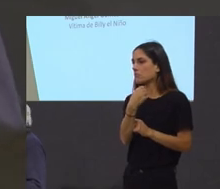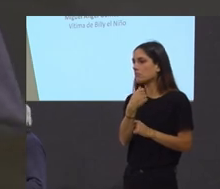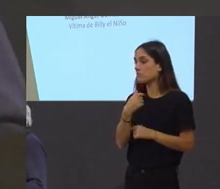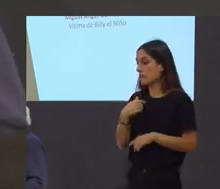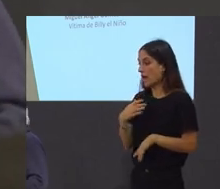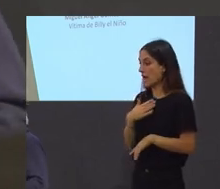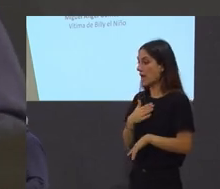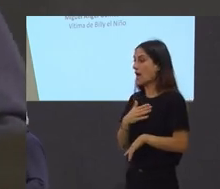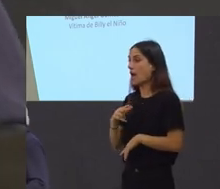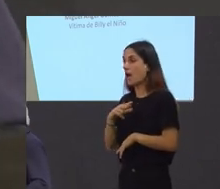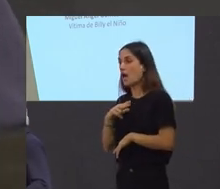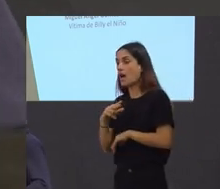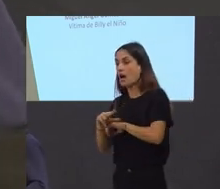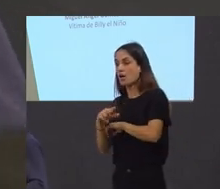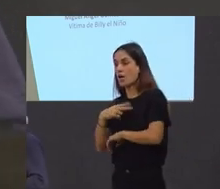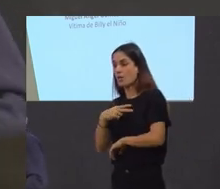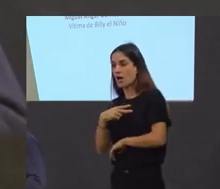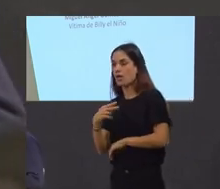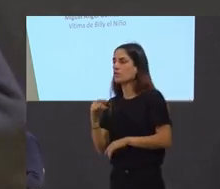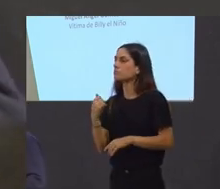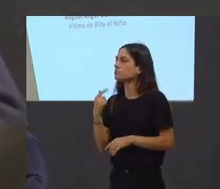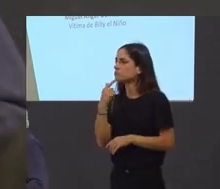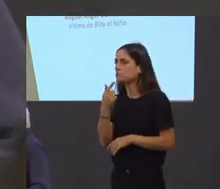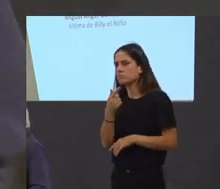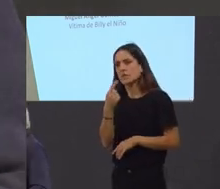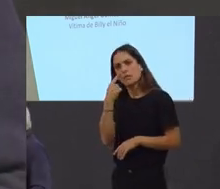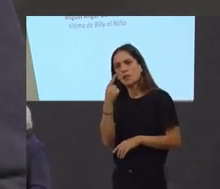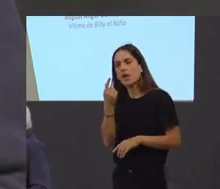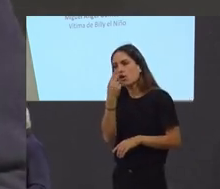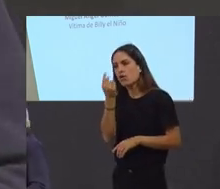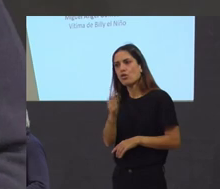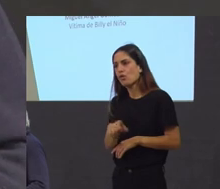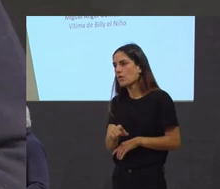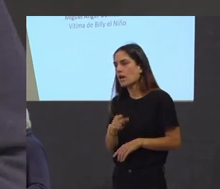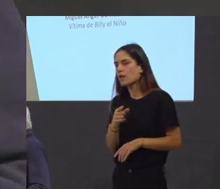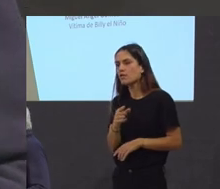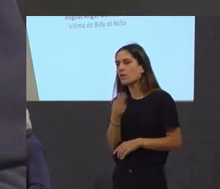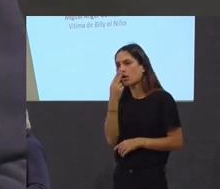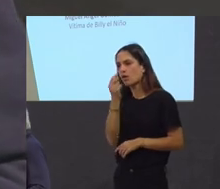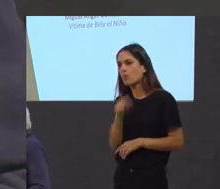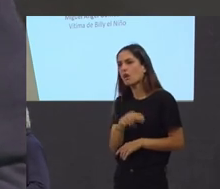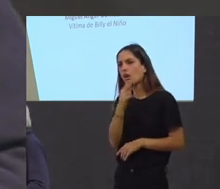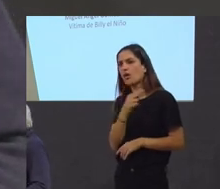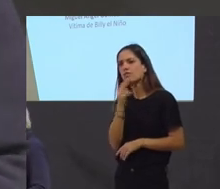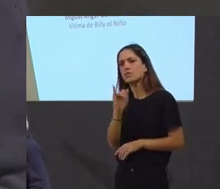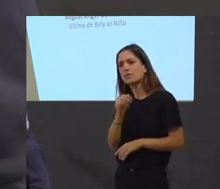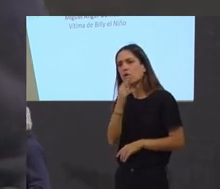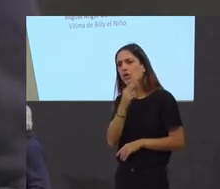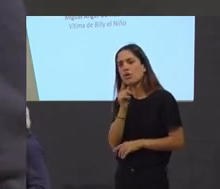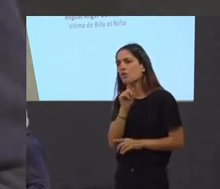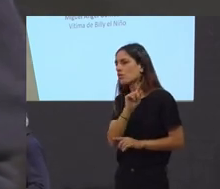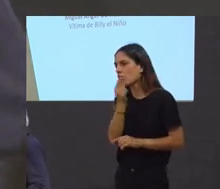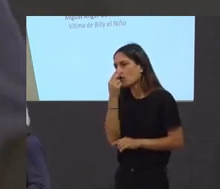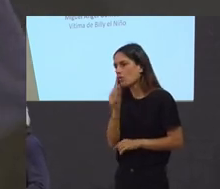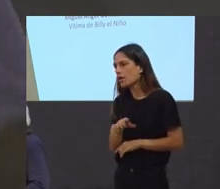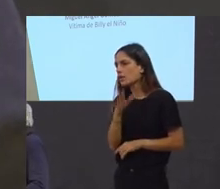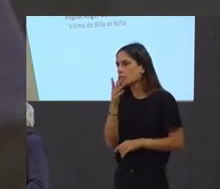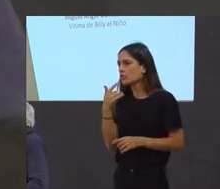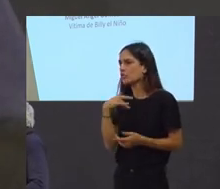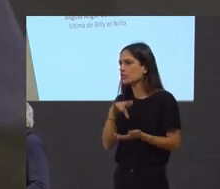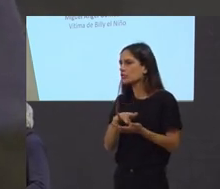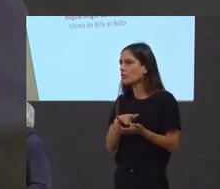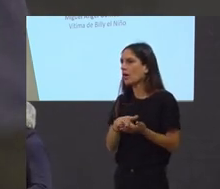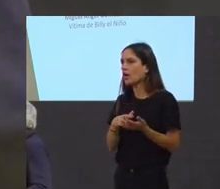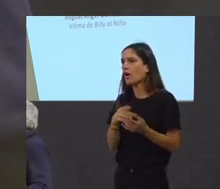mateu era uno de los jueces de los presidentes del top o sea con la campanilla y dijo eso aquí no se puede decir o